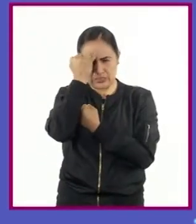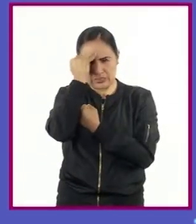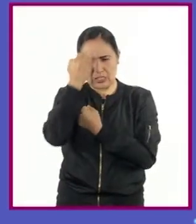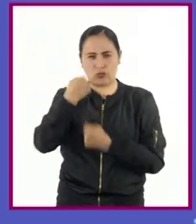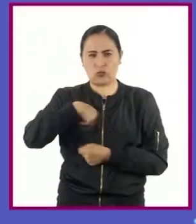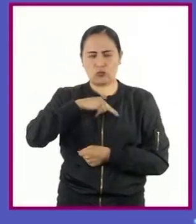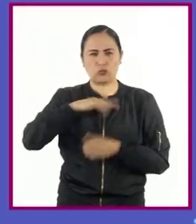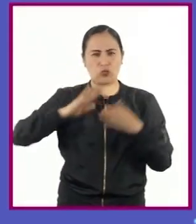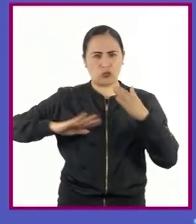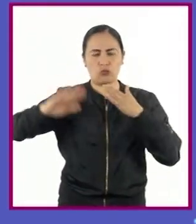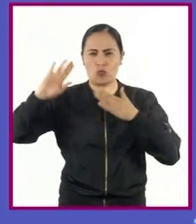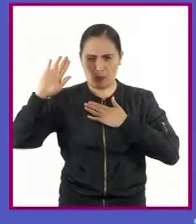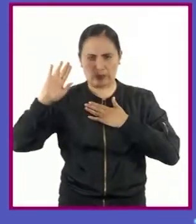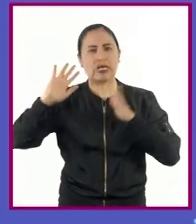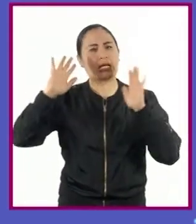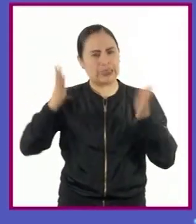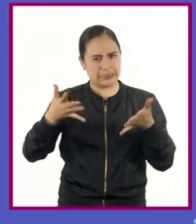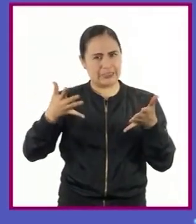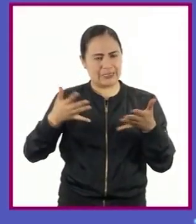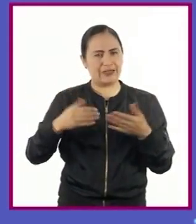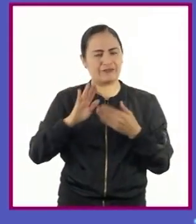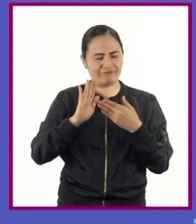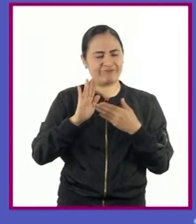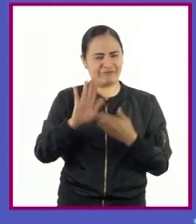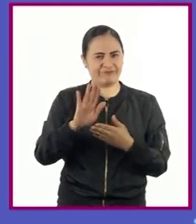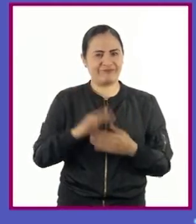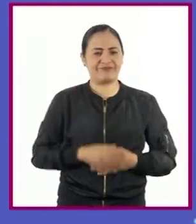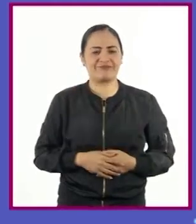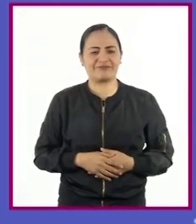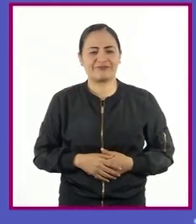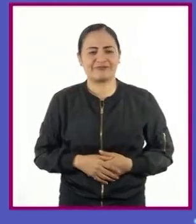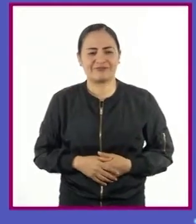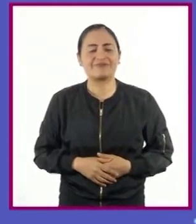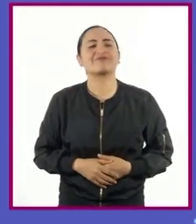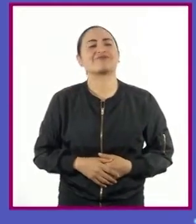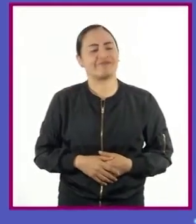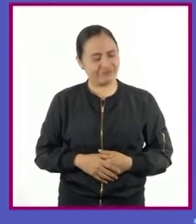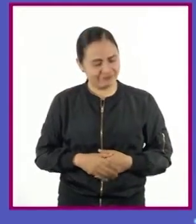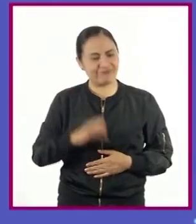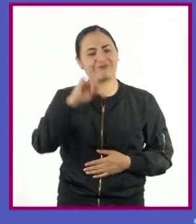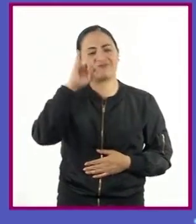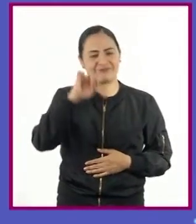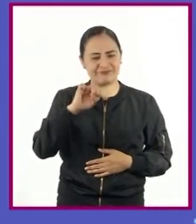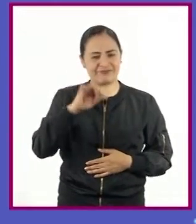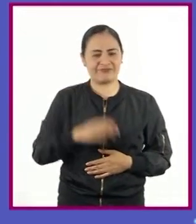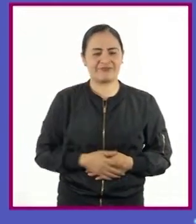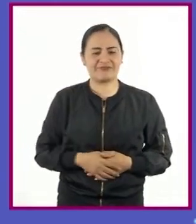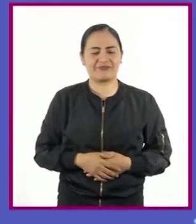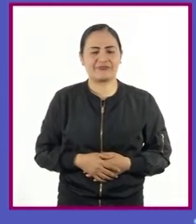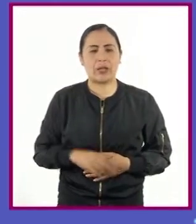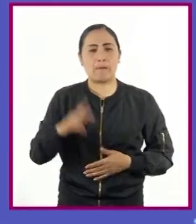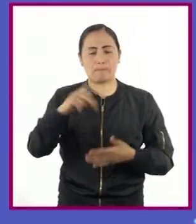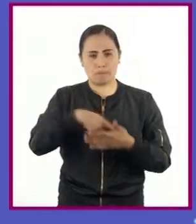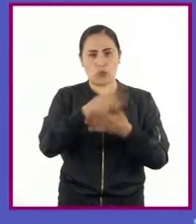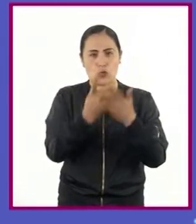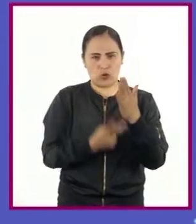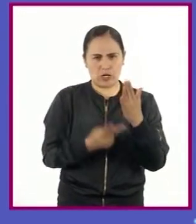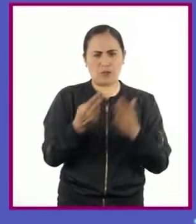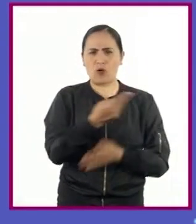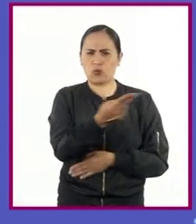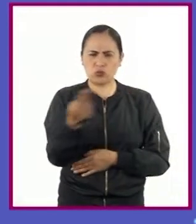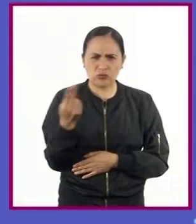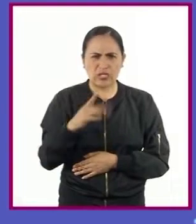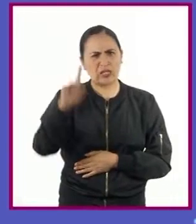prometido este interesante programa. ¡Claro! Además, durante el programa pueden enviarnos